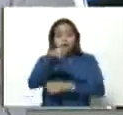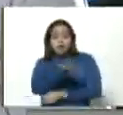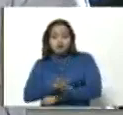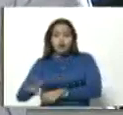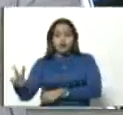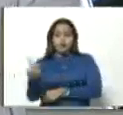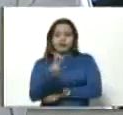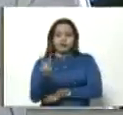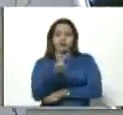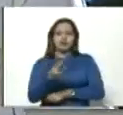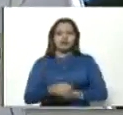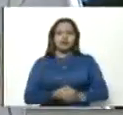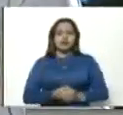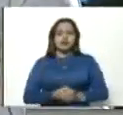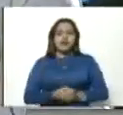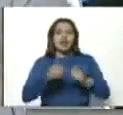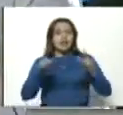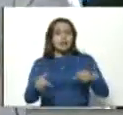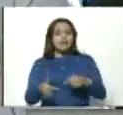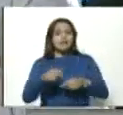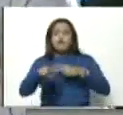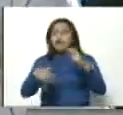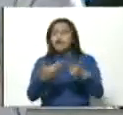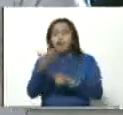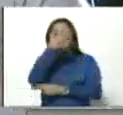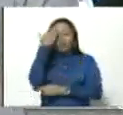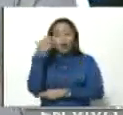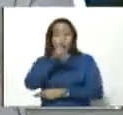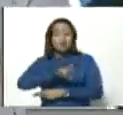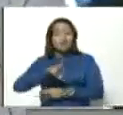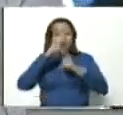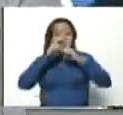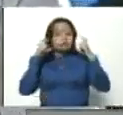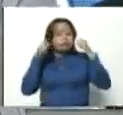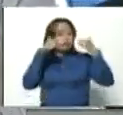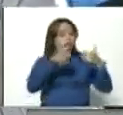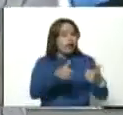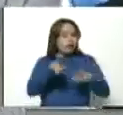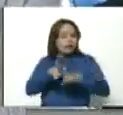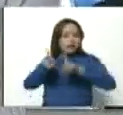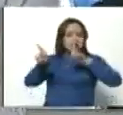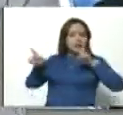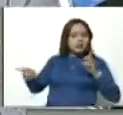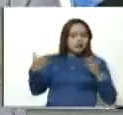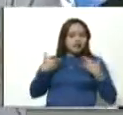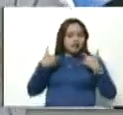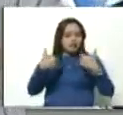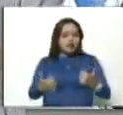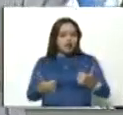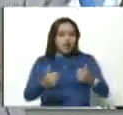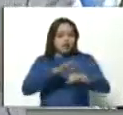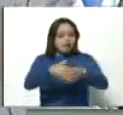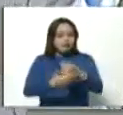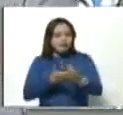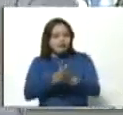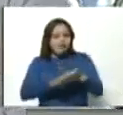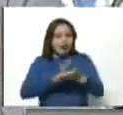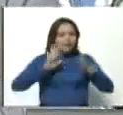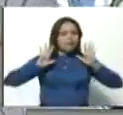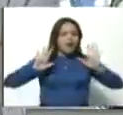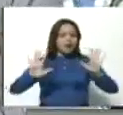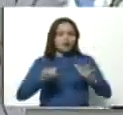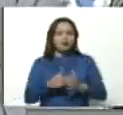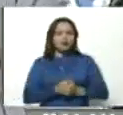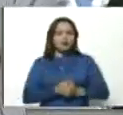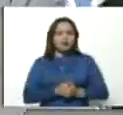nacional, pero además de esto, no olvidarnos del uso correcto de la mascarilla, del distanciamiento saludable, de la higienización periódica de las manos,